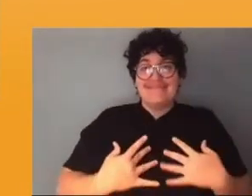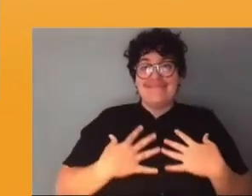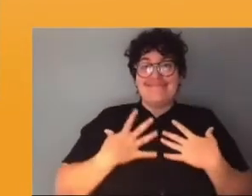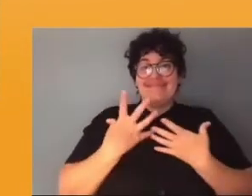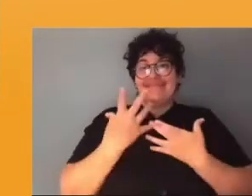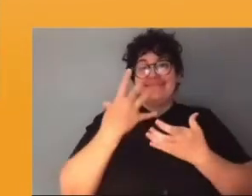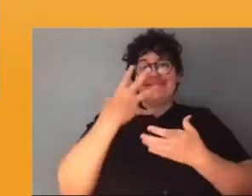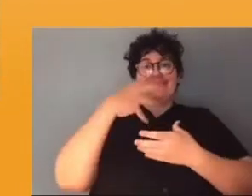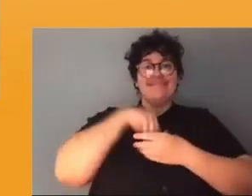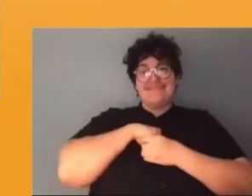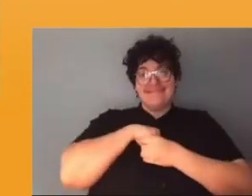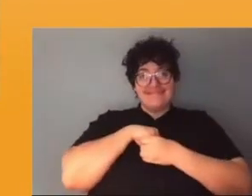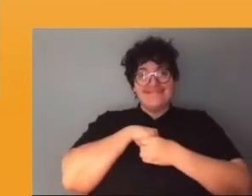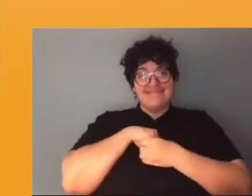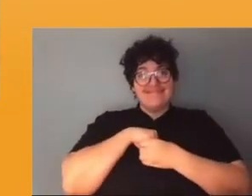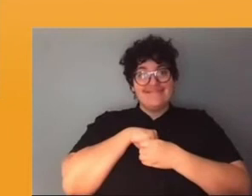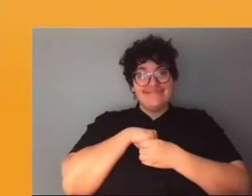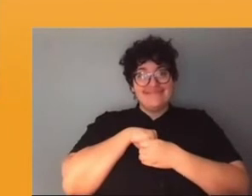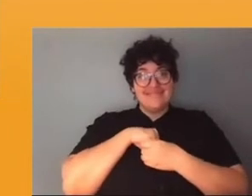lo que